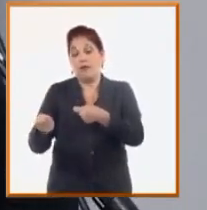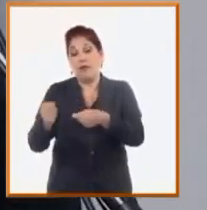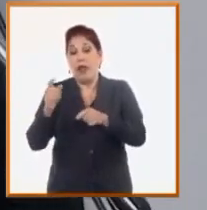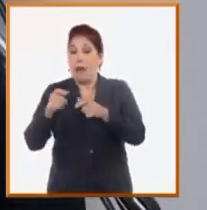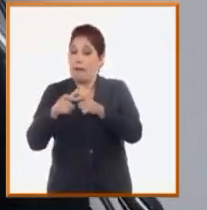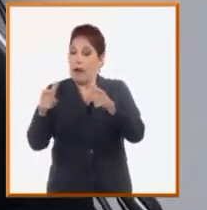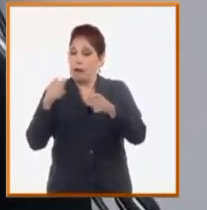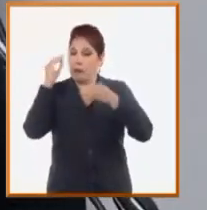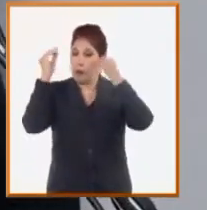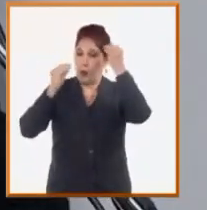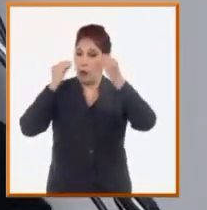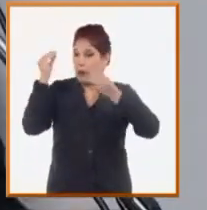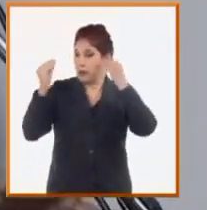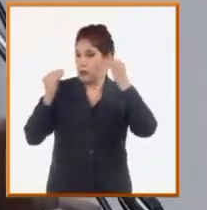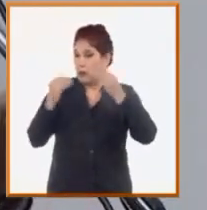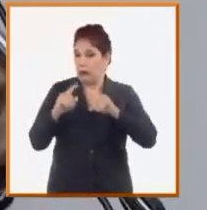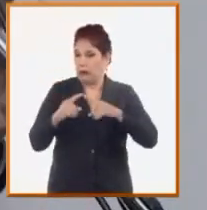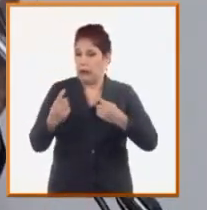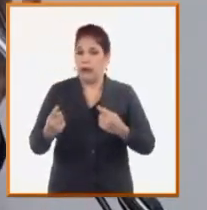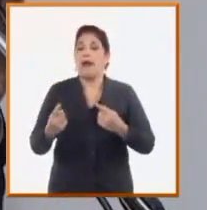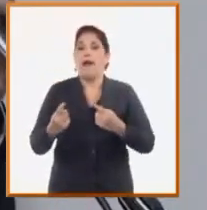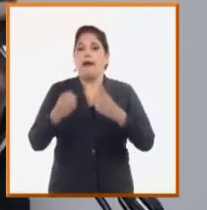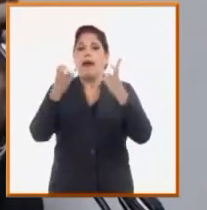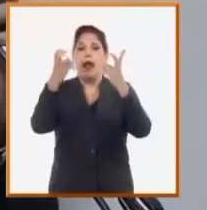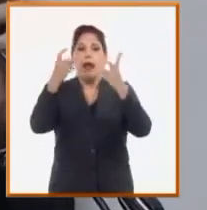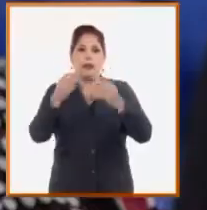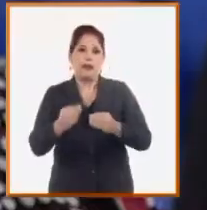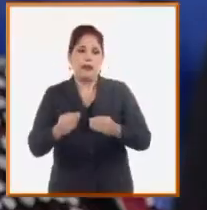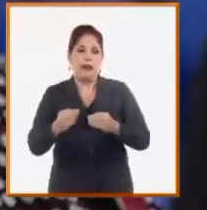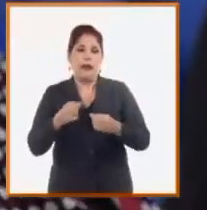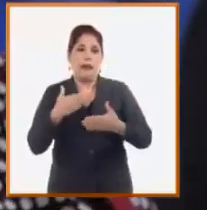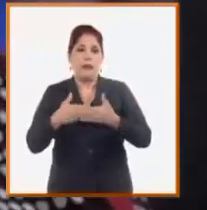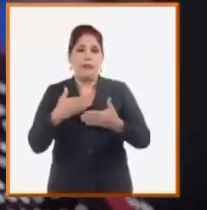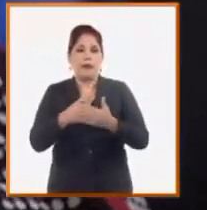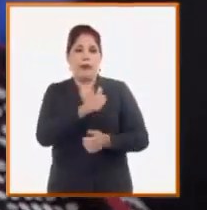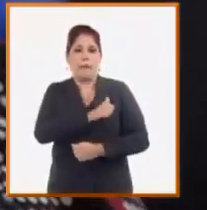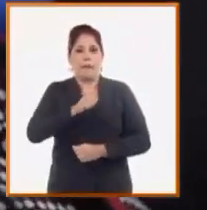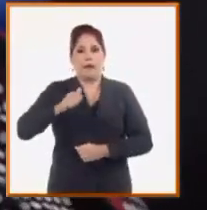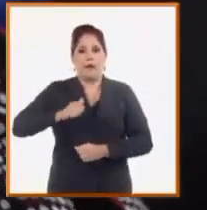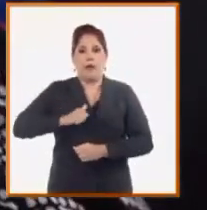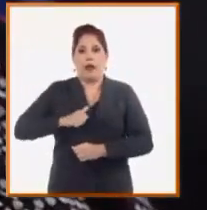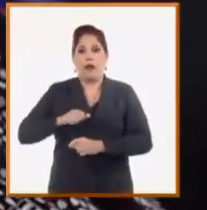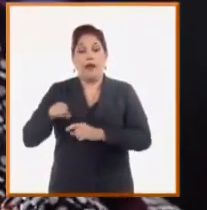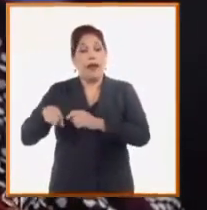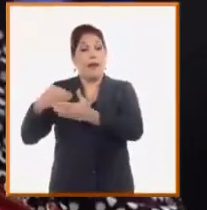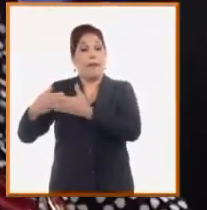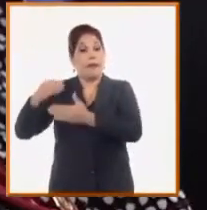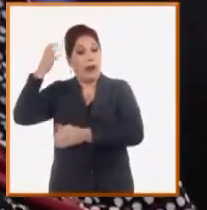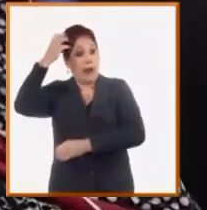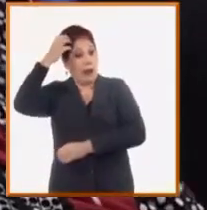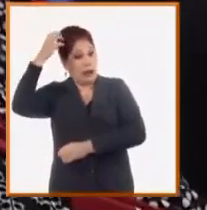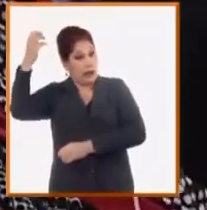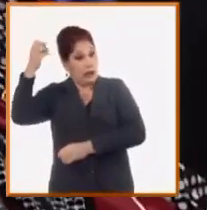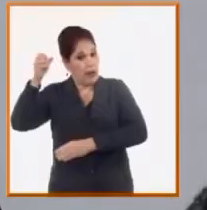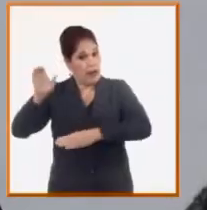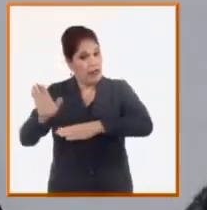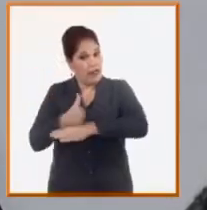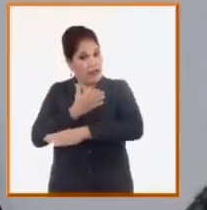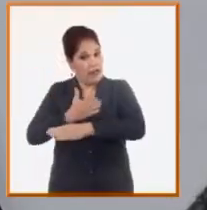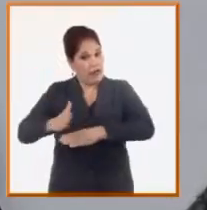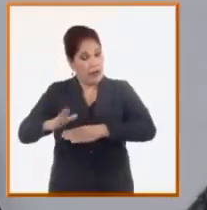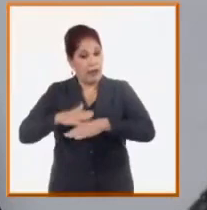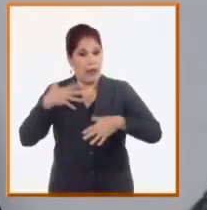una preocupación legítima sobre la cantidad de pymes privadas que hay contra las estatales o de otro tipo. Las